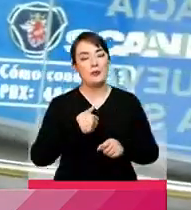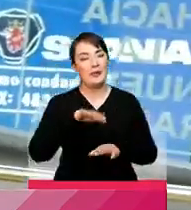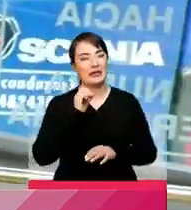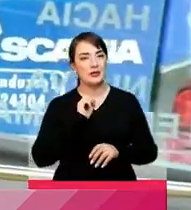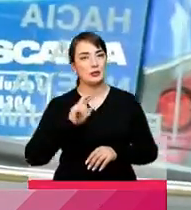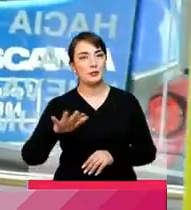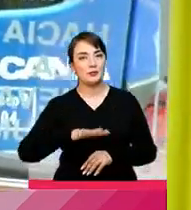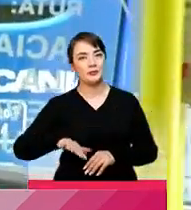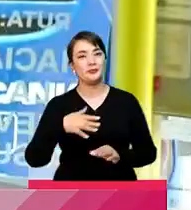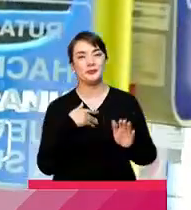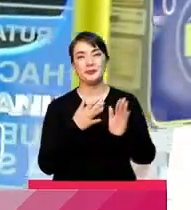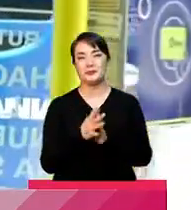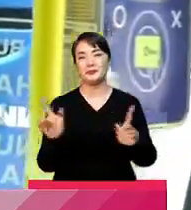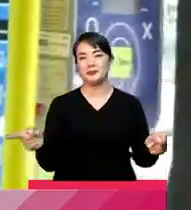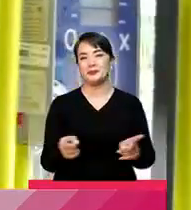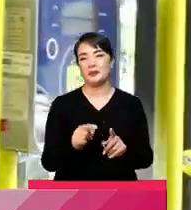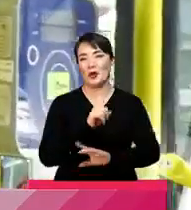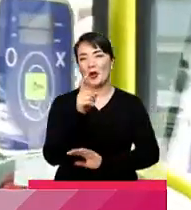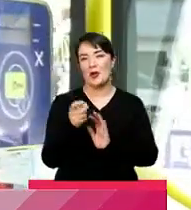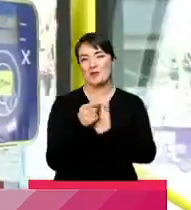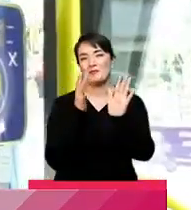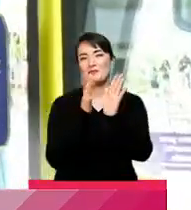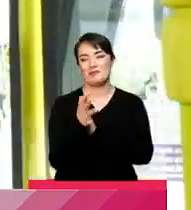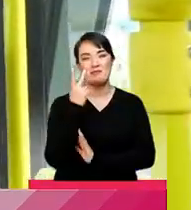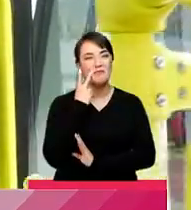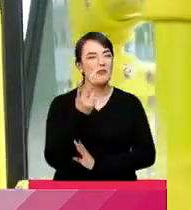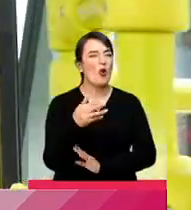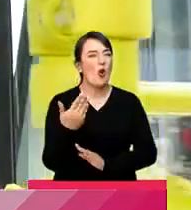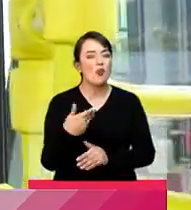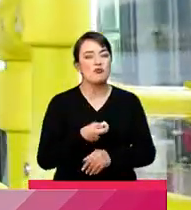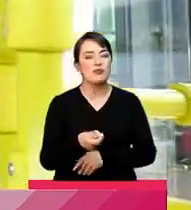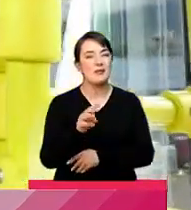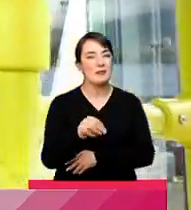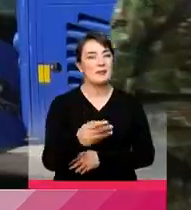preparamos para ustedes un completo informe para que observen cómo va a ser el mecanismo.